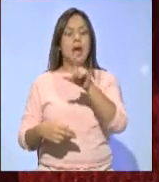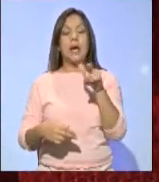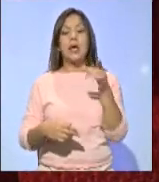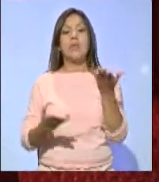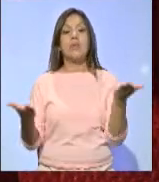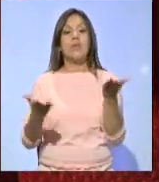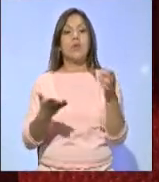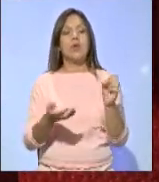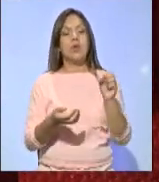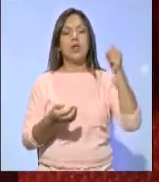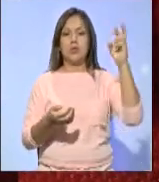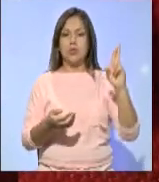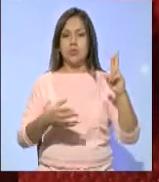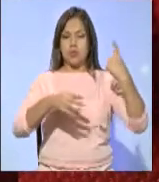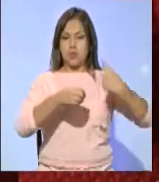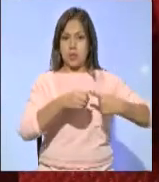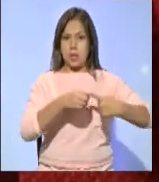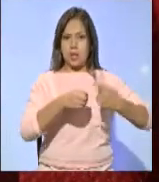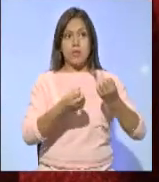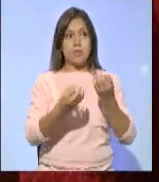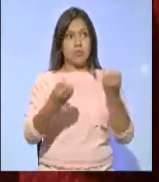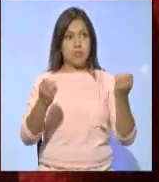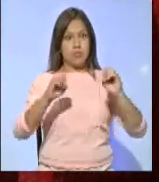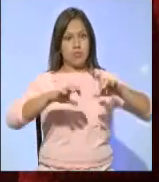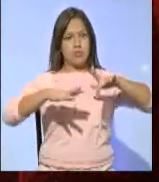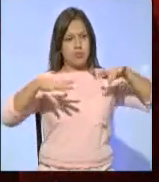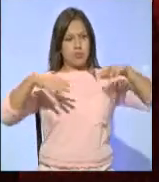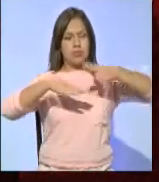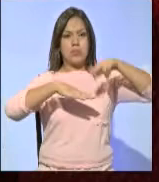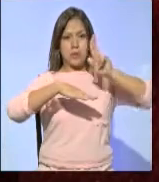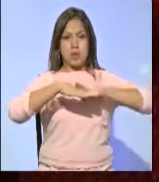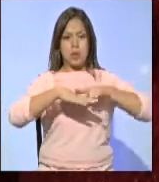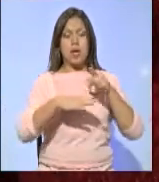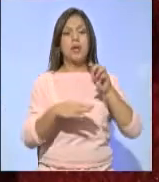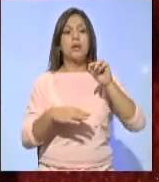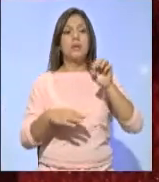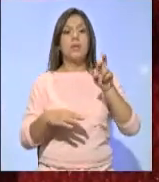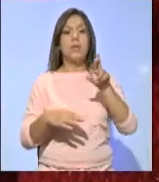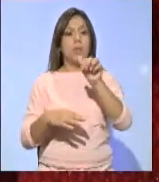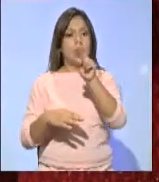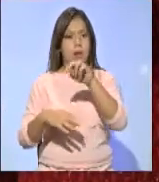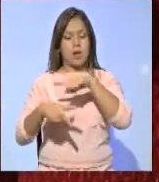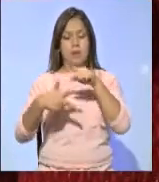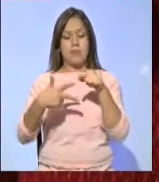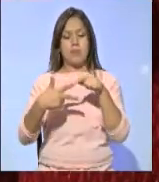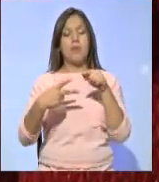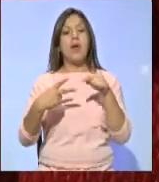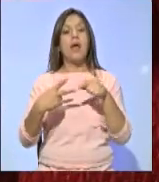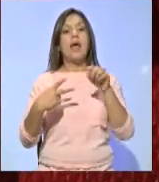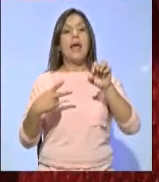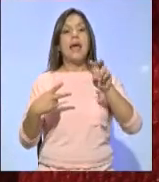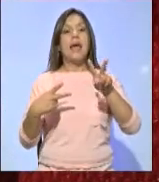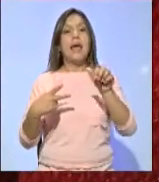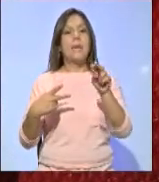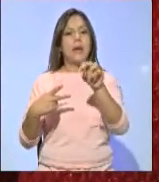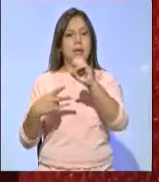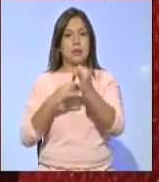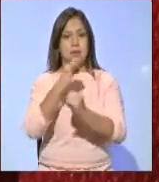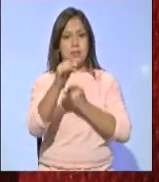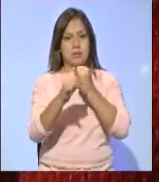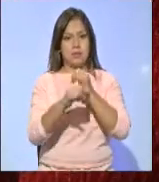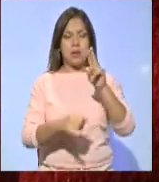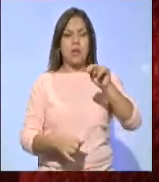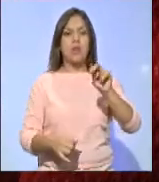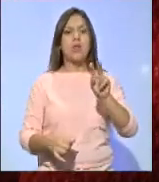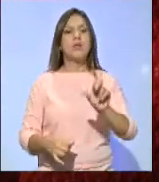Quito, con la presencia de artistas nacionales como Gerardo Morán y Elian Evans, e internacionales como Nacho